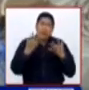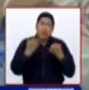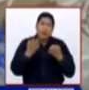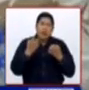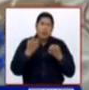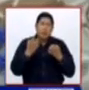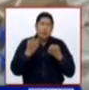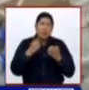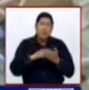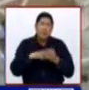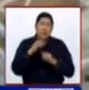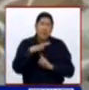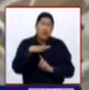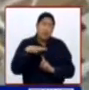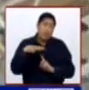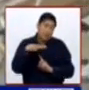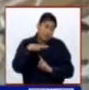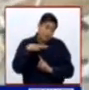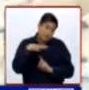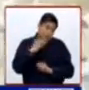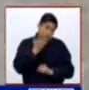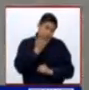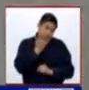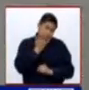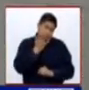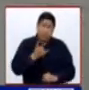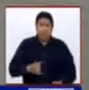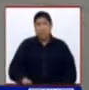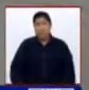salir de esta condición en la que se encuentra.